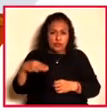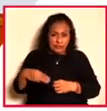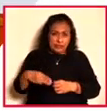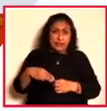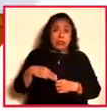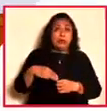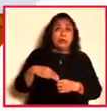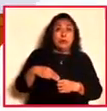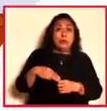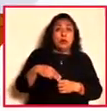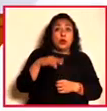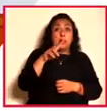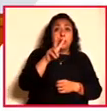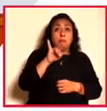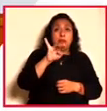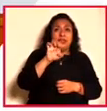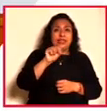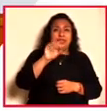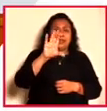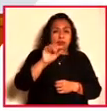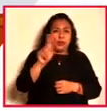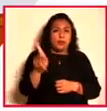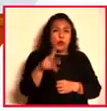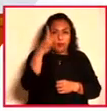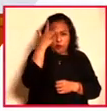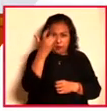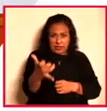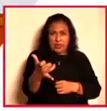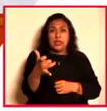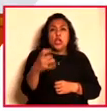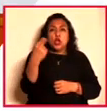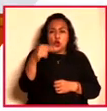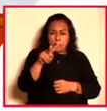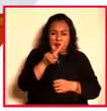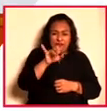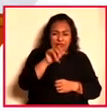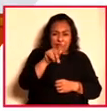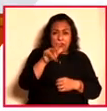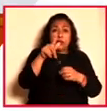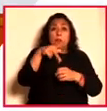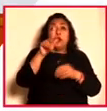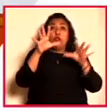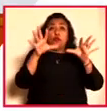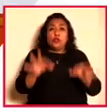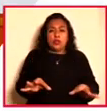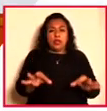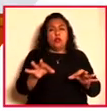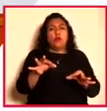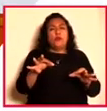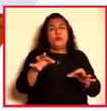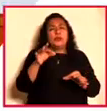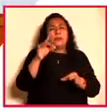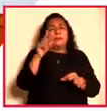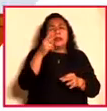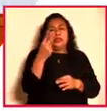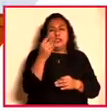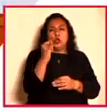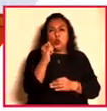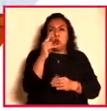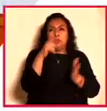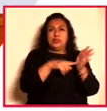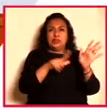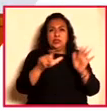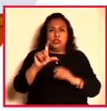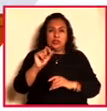Viesca, pueblo mágico. Se llama Viesca, pero fue fundado el 25 de julio de 1731 con el nombre de San